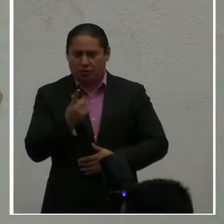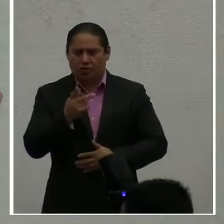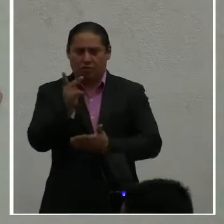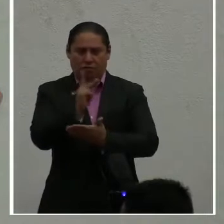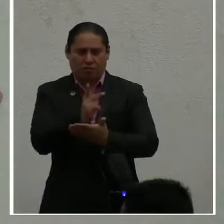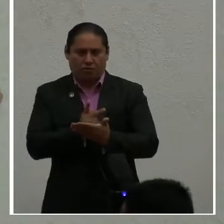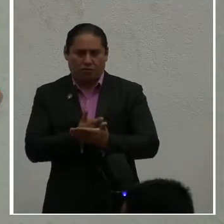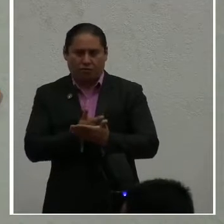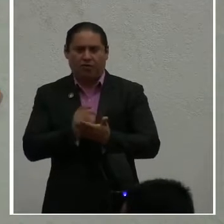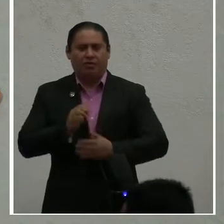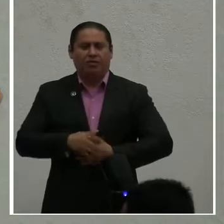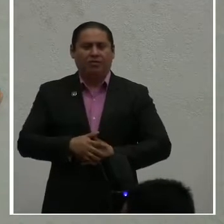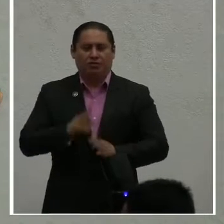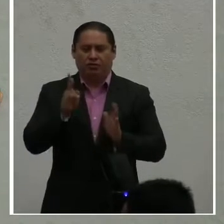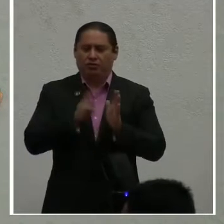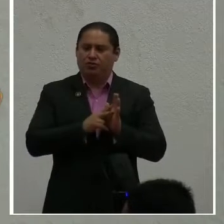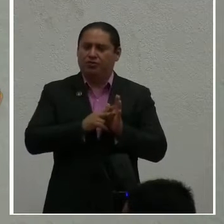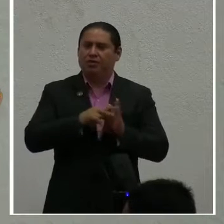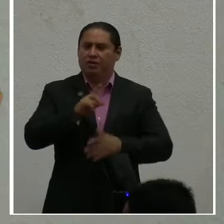Desarrollo Estatal